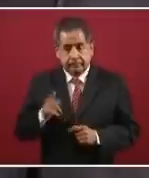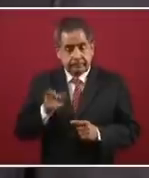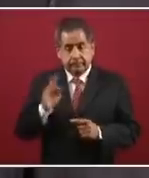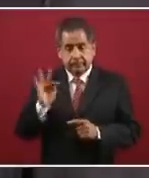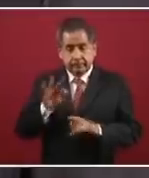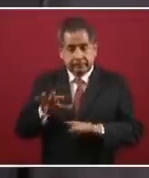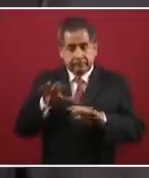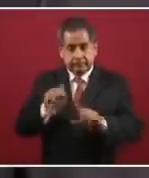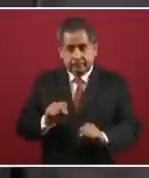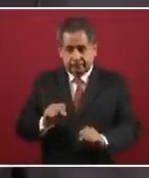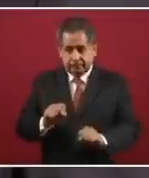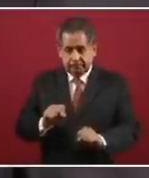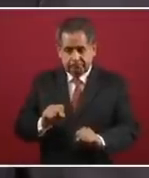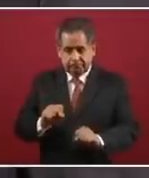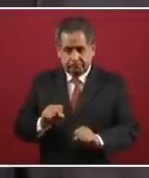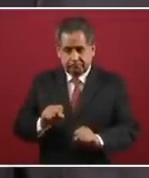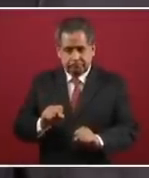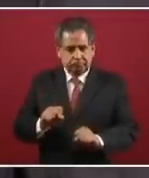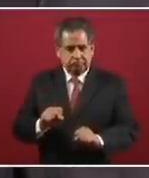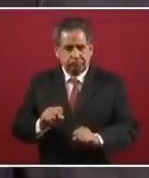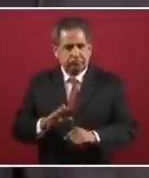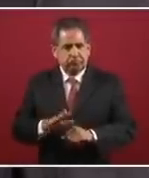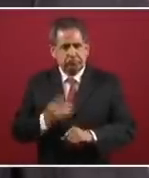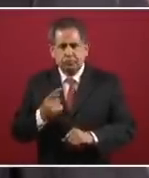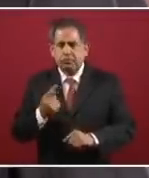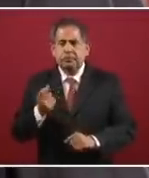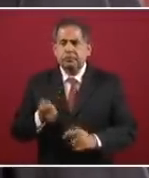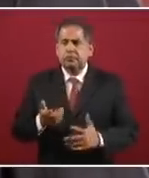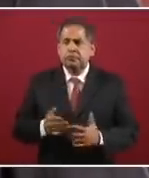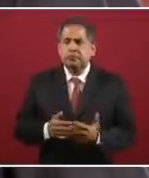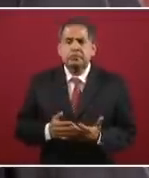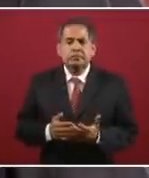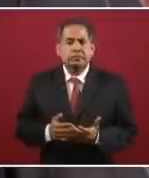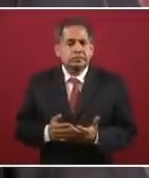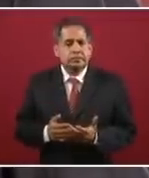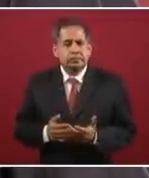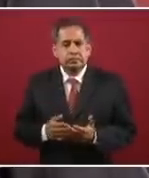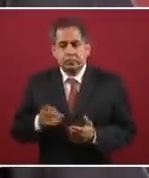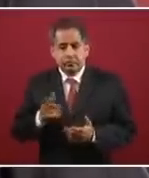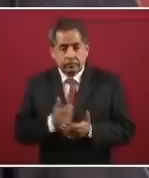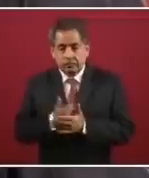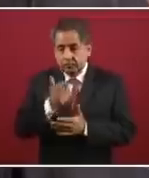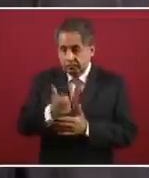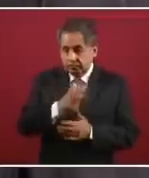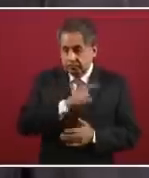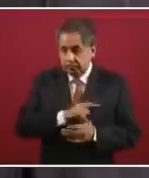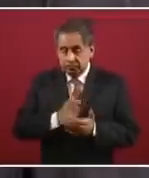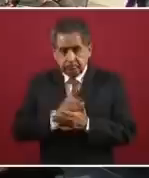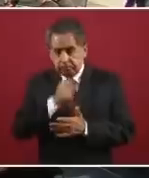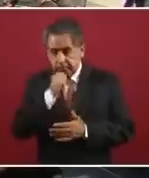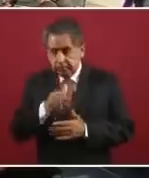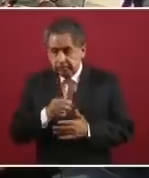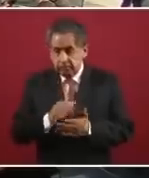detenido por bandas porque no pagó la cuota,